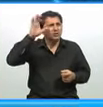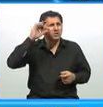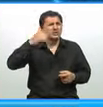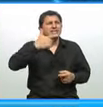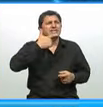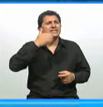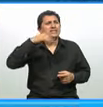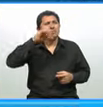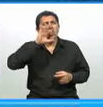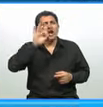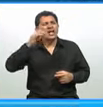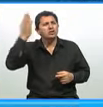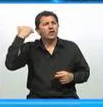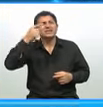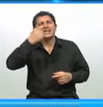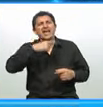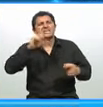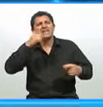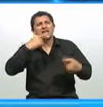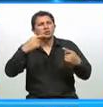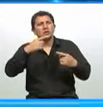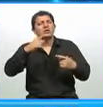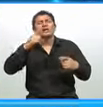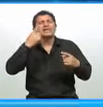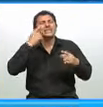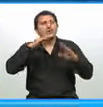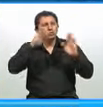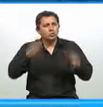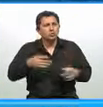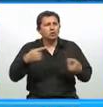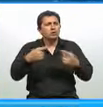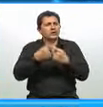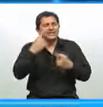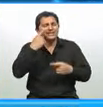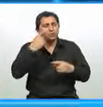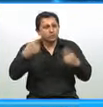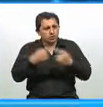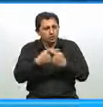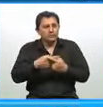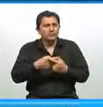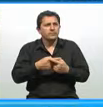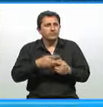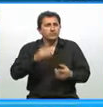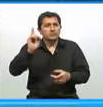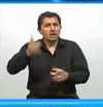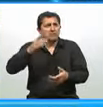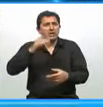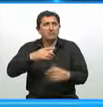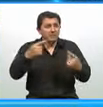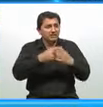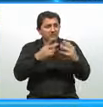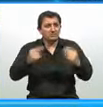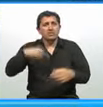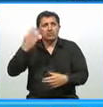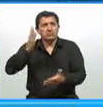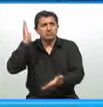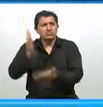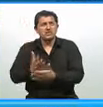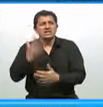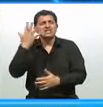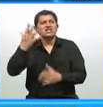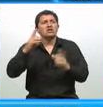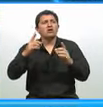Simeonato jugando para Racing contra Lanús. Perdón, contra el Instituto en cancha sí, de Racing, sí. Que lo sancionan a Simeonato y le dan 5 fechas. Con